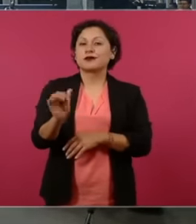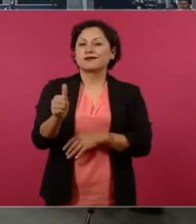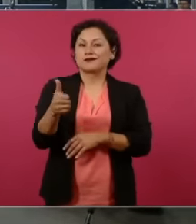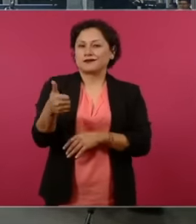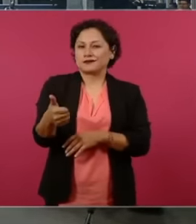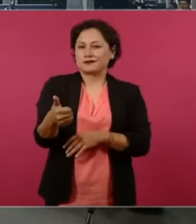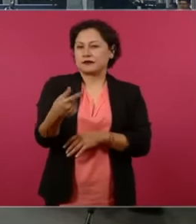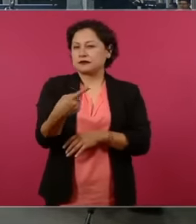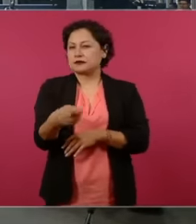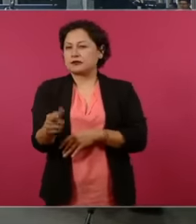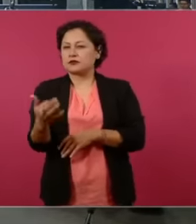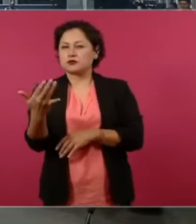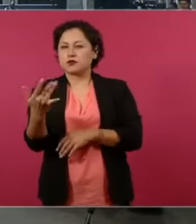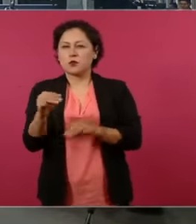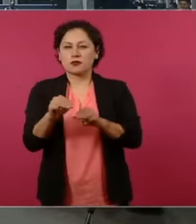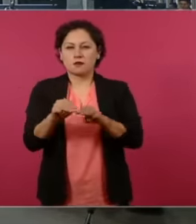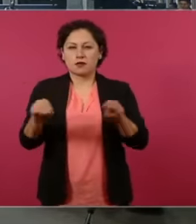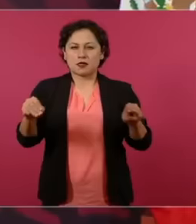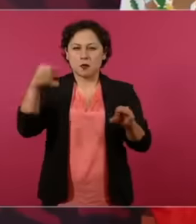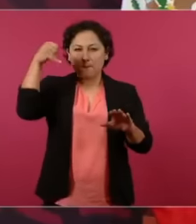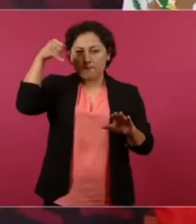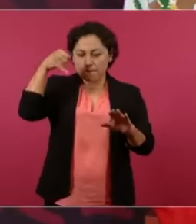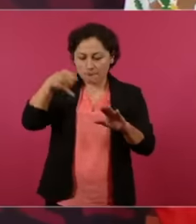146, 150 metros.